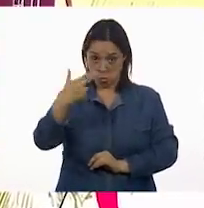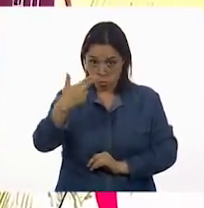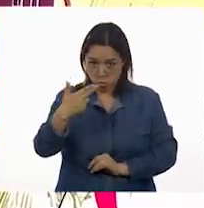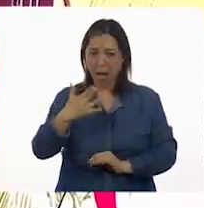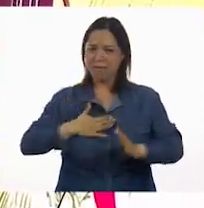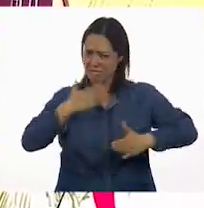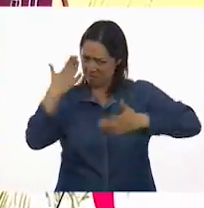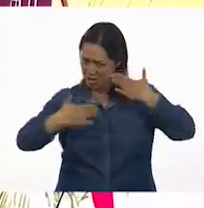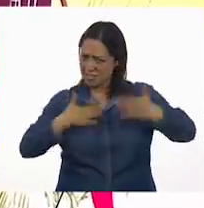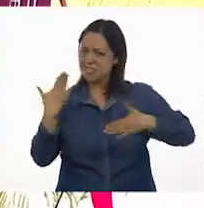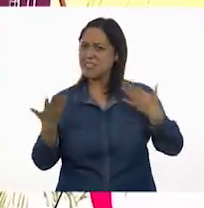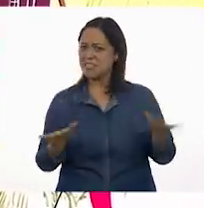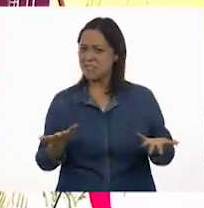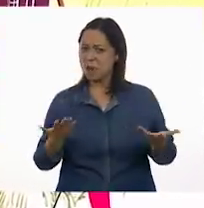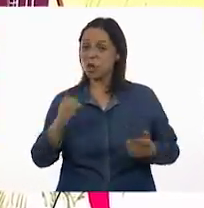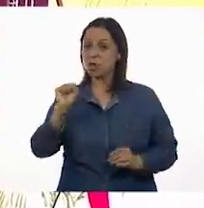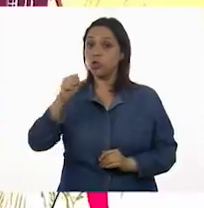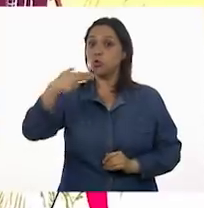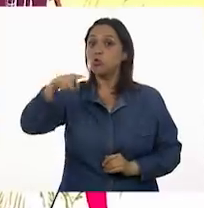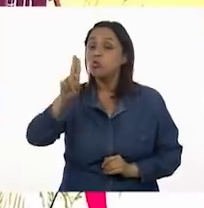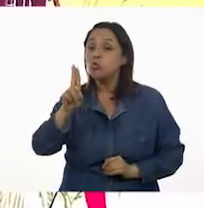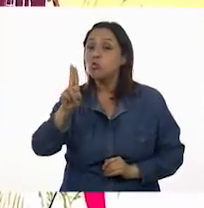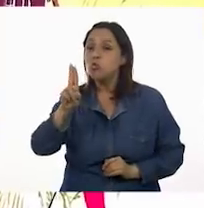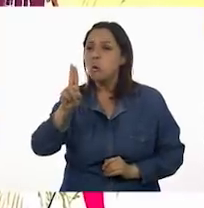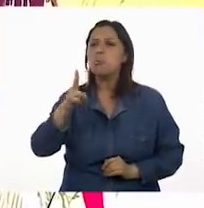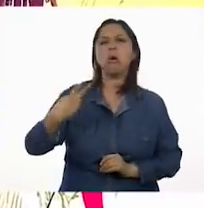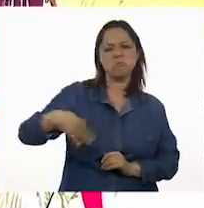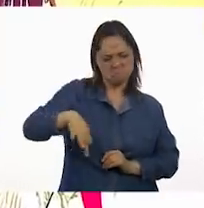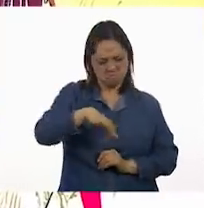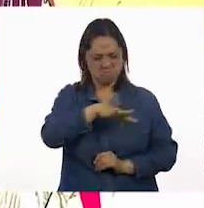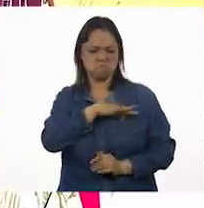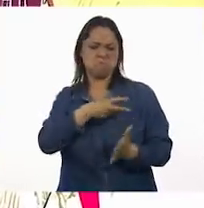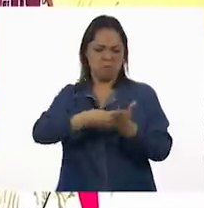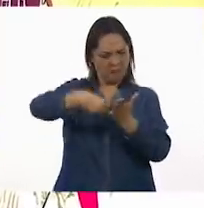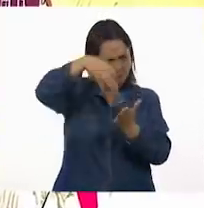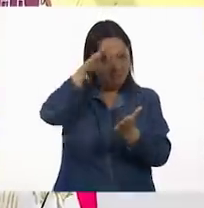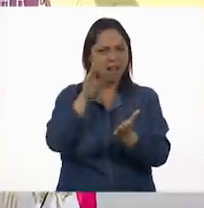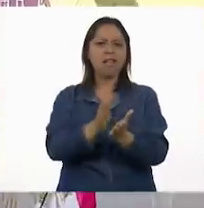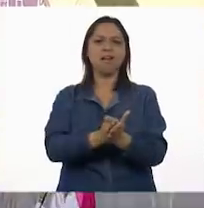divertido. Shu es intrépido y valiente.